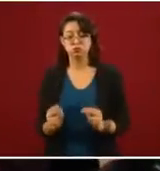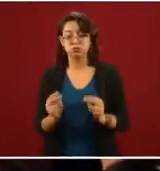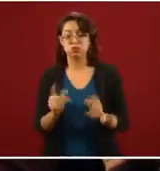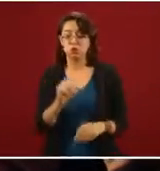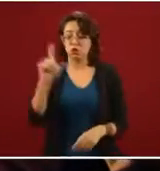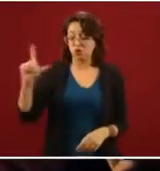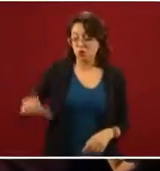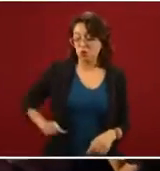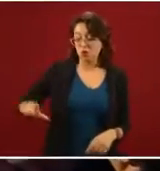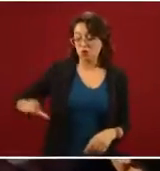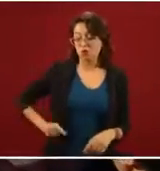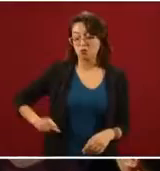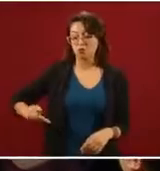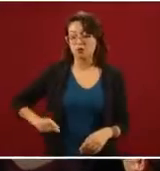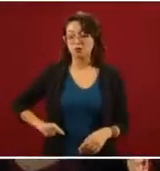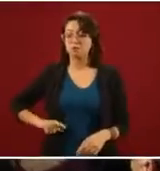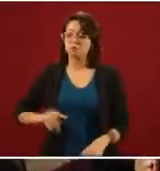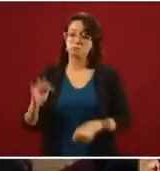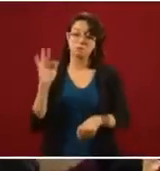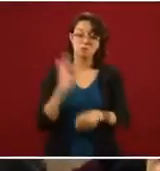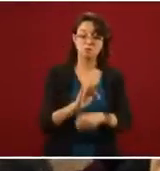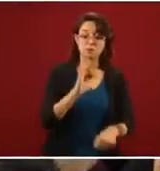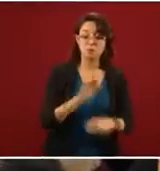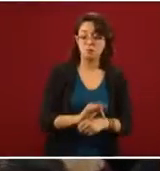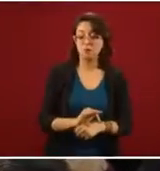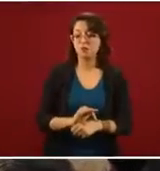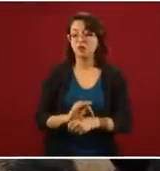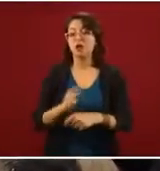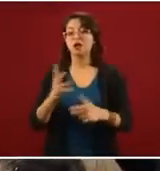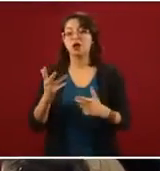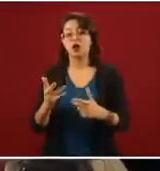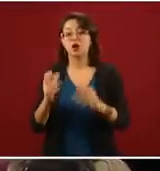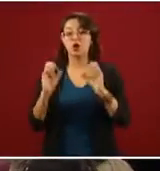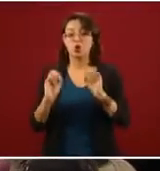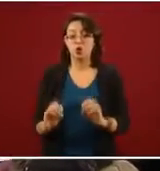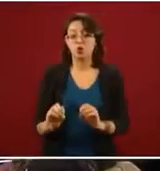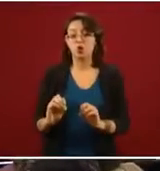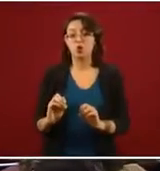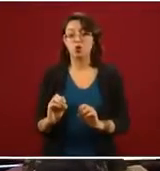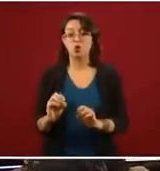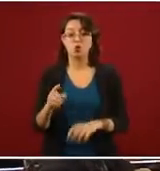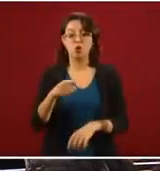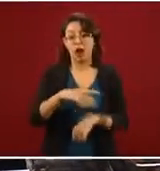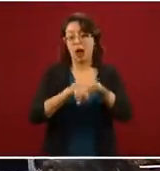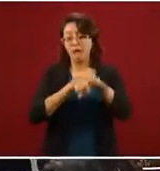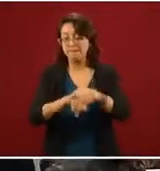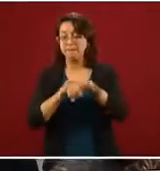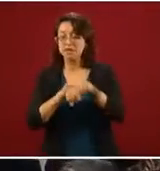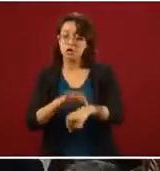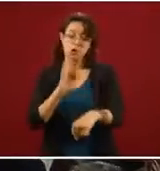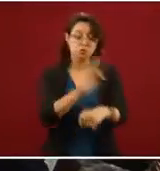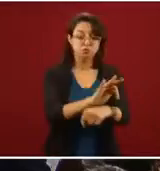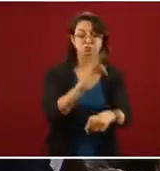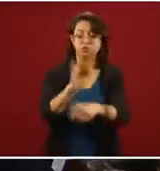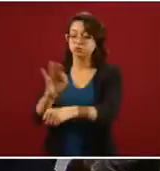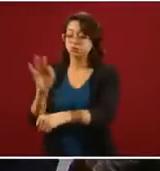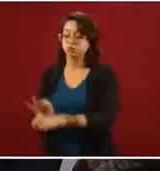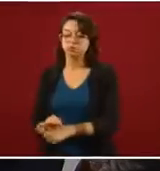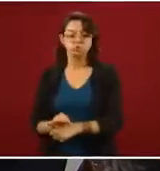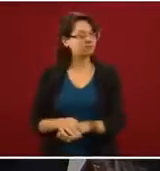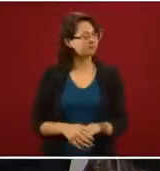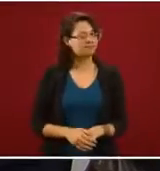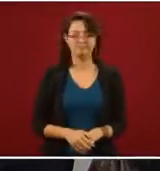gobierno en su beneficio o a favor de sus recomendados, entre